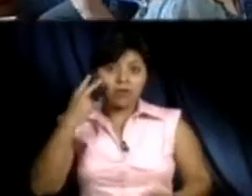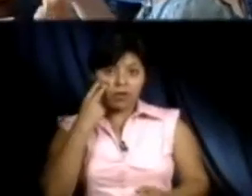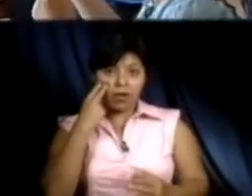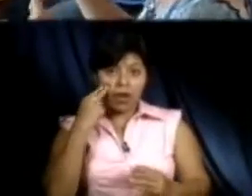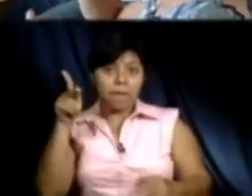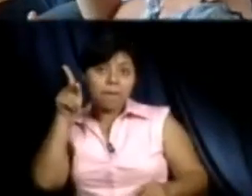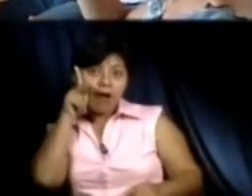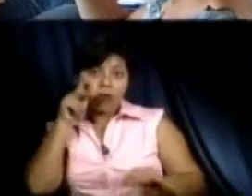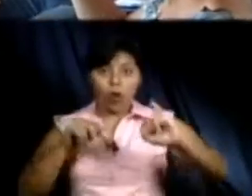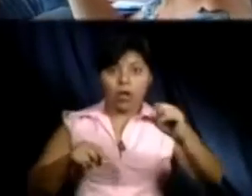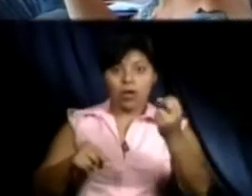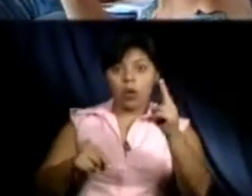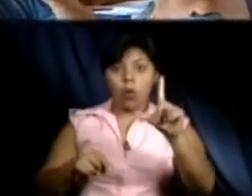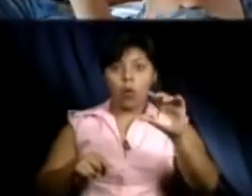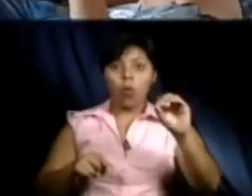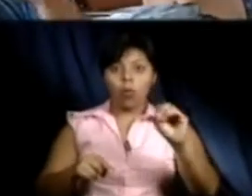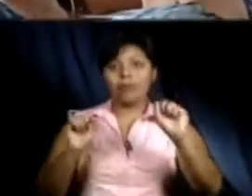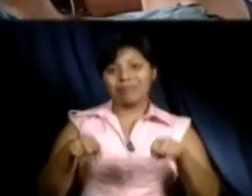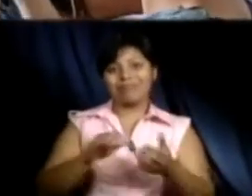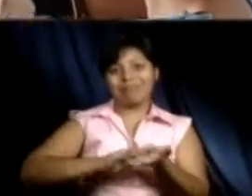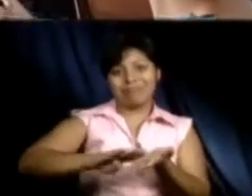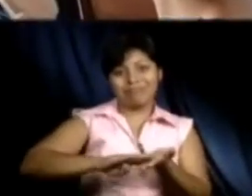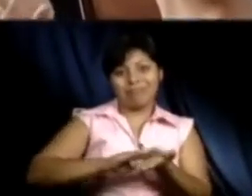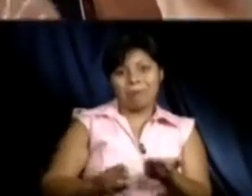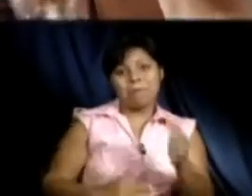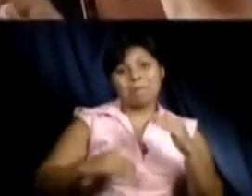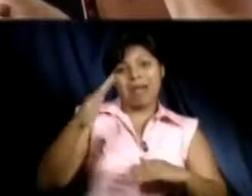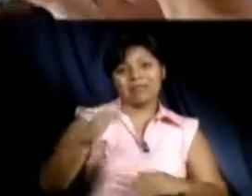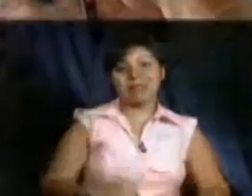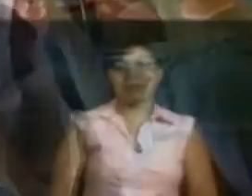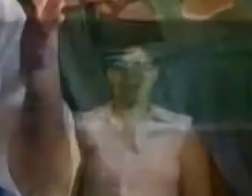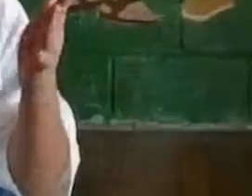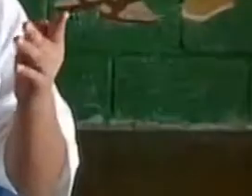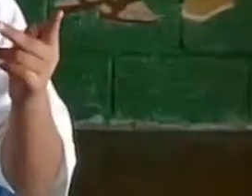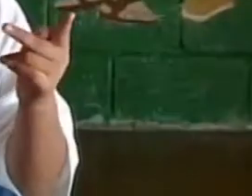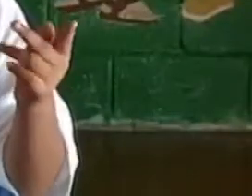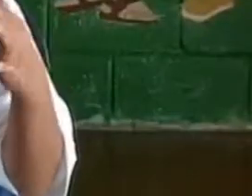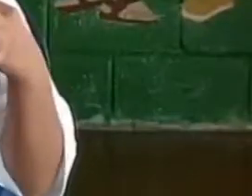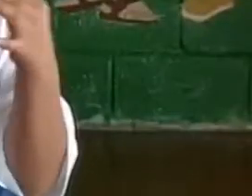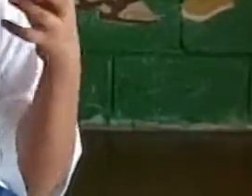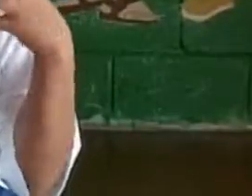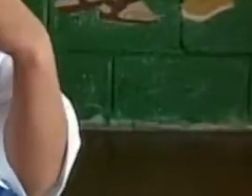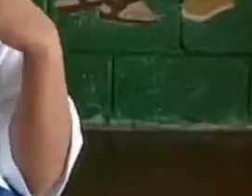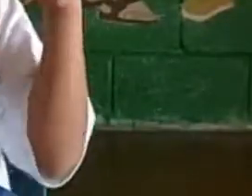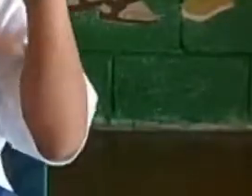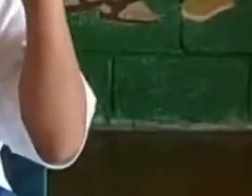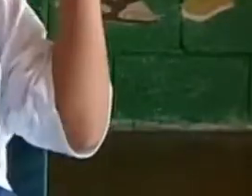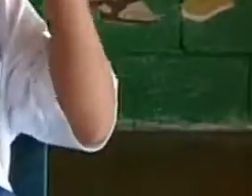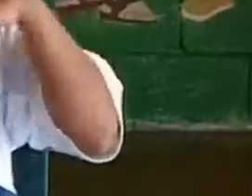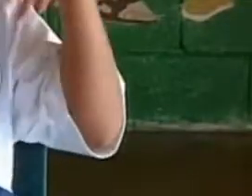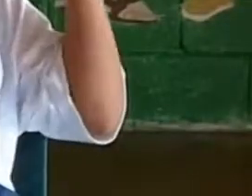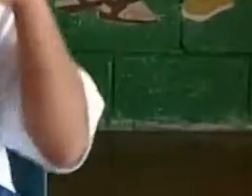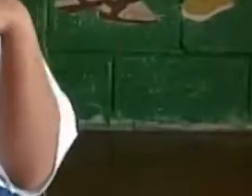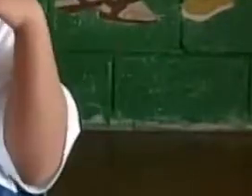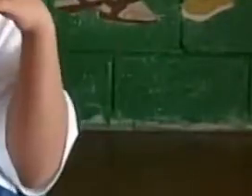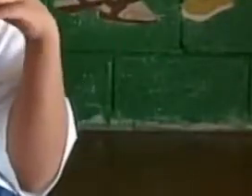significará que, al igual que Pablo, los padres correrán con ese gasto extra. Entonces, mis padres, los padres